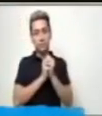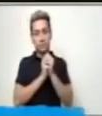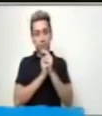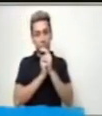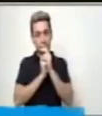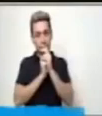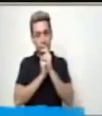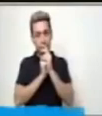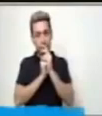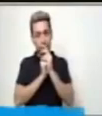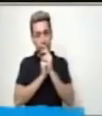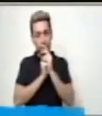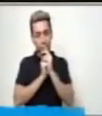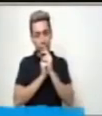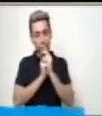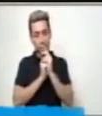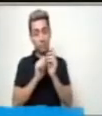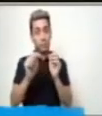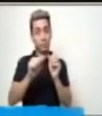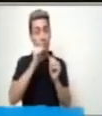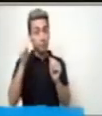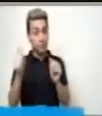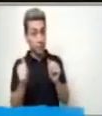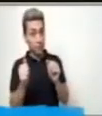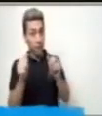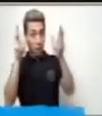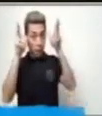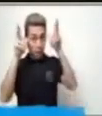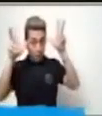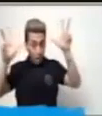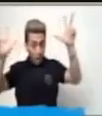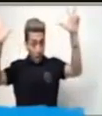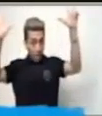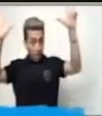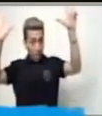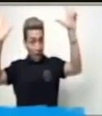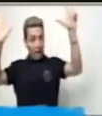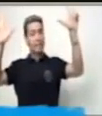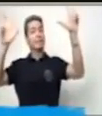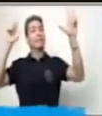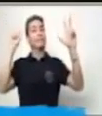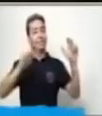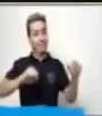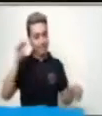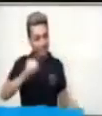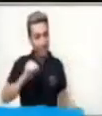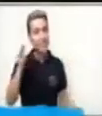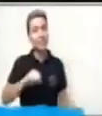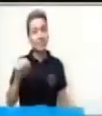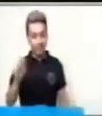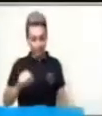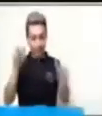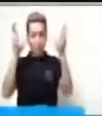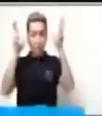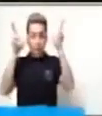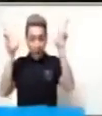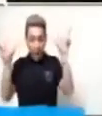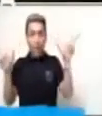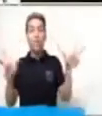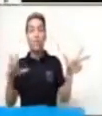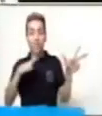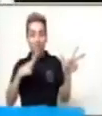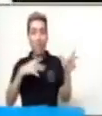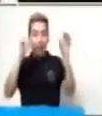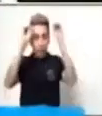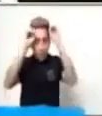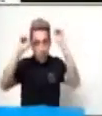¿Será el venado? Sí, es el venado. El venado tiene las características que